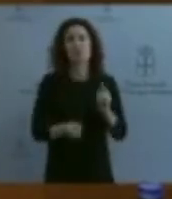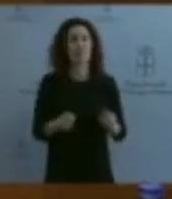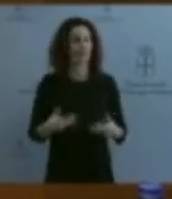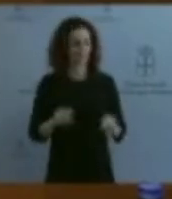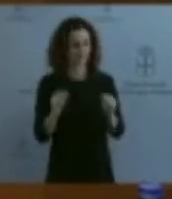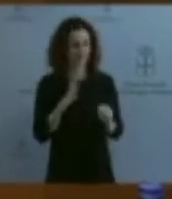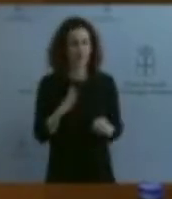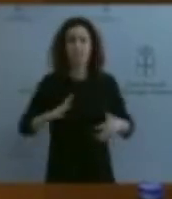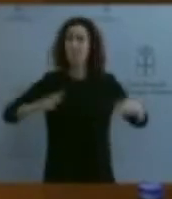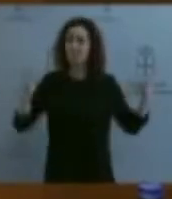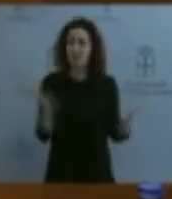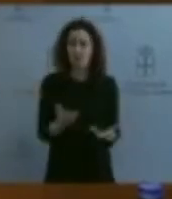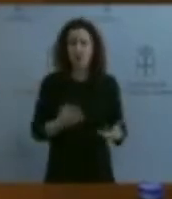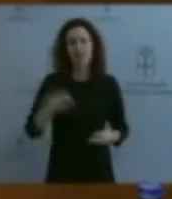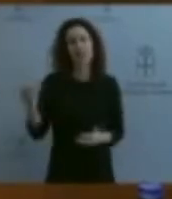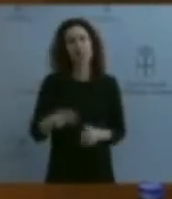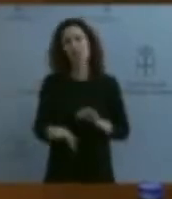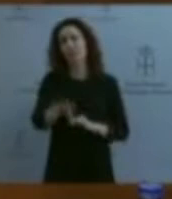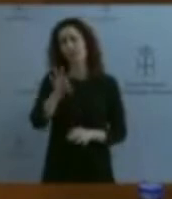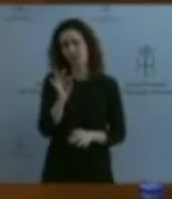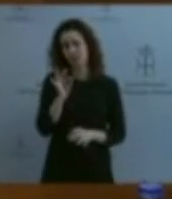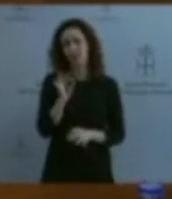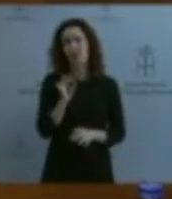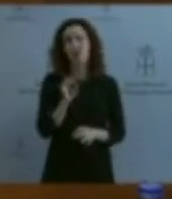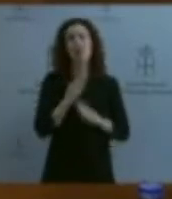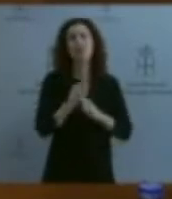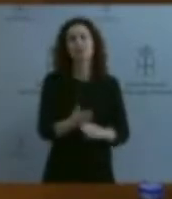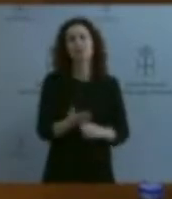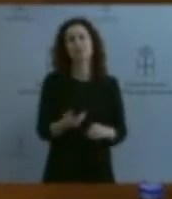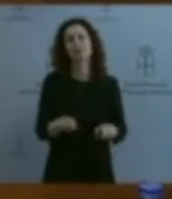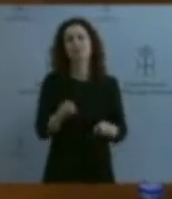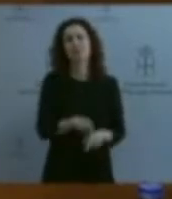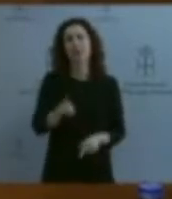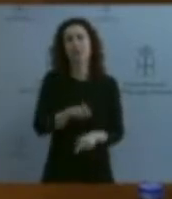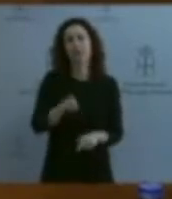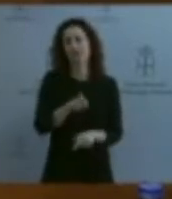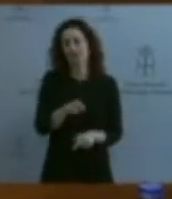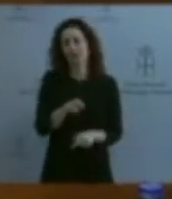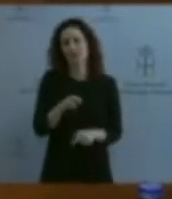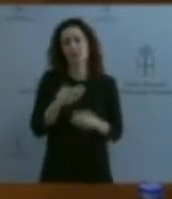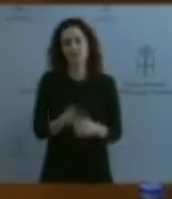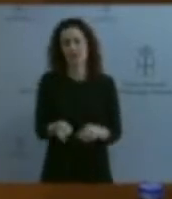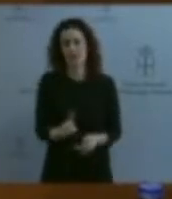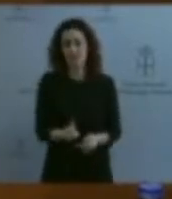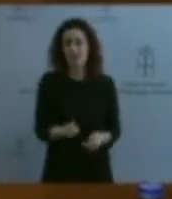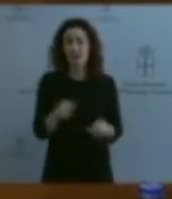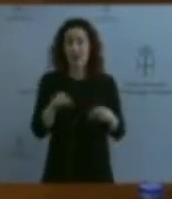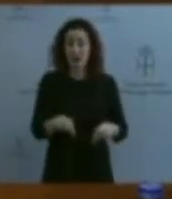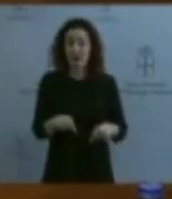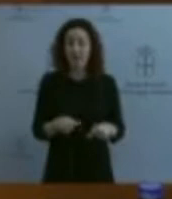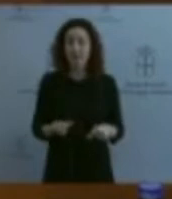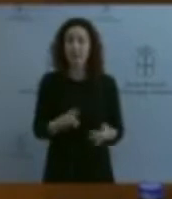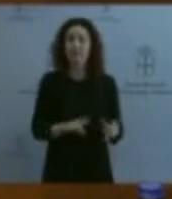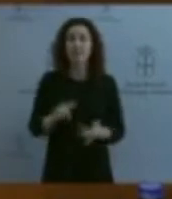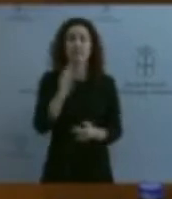decisiones. No basta con retórica. Esta crisis ha puesto de manifiesto la falta de respuestas ante la escasez de productos sanitarios de base